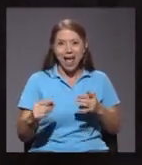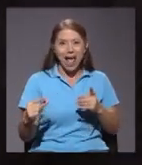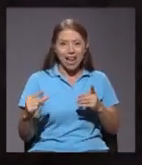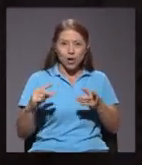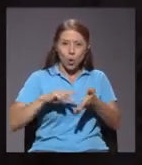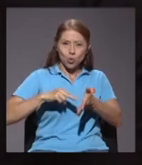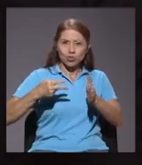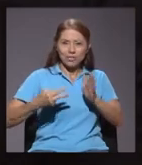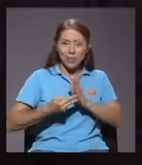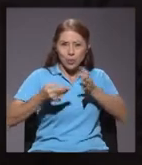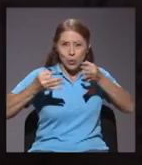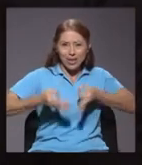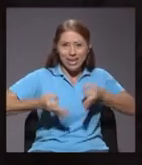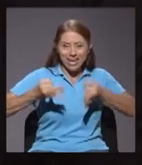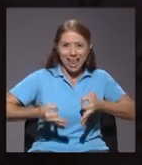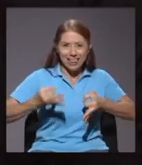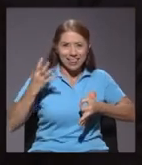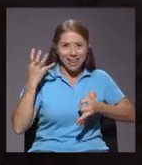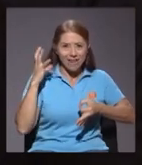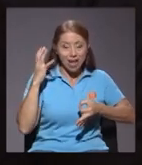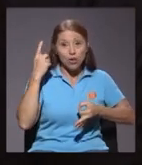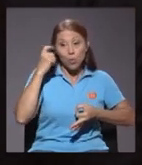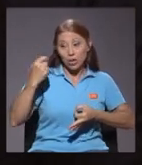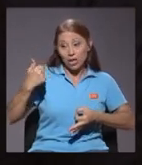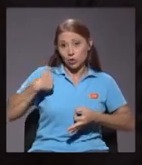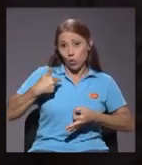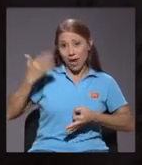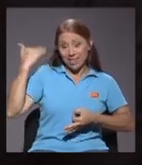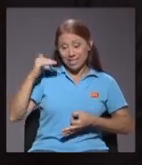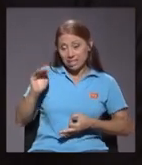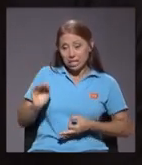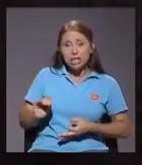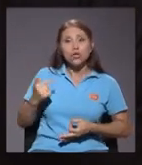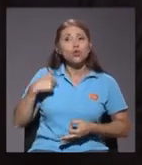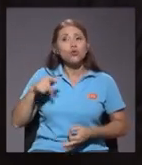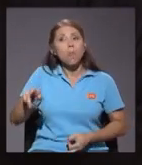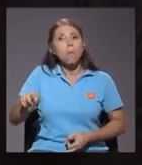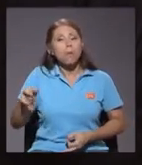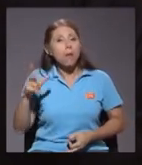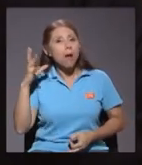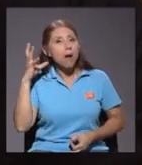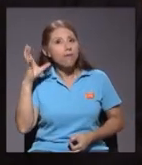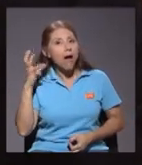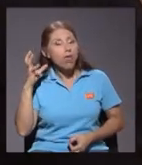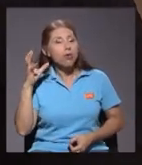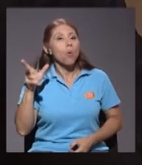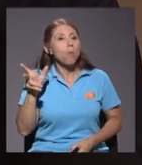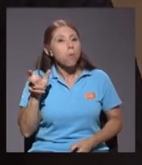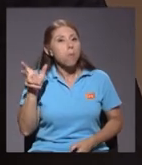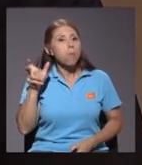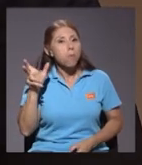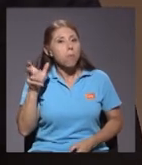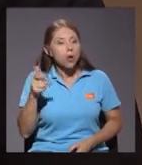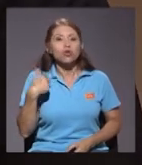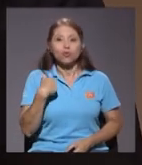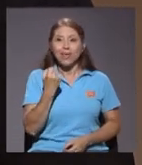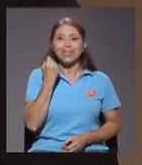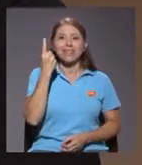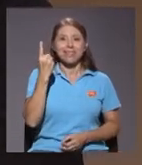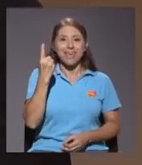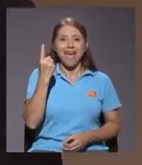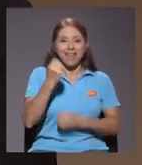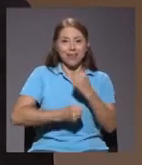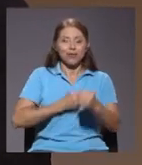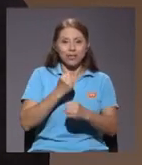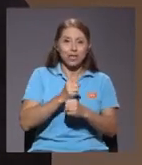porque yo o hierba de chiquitito y entendía digamos lo que era la radio en los ochentas por ejemplo y en los 90s pero